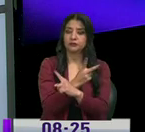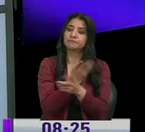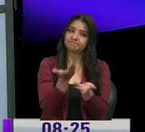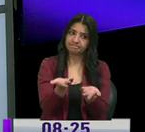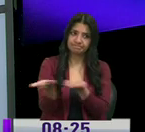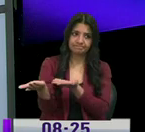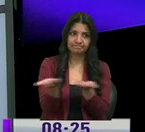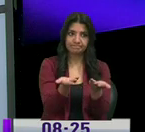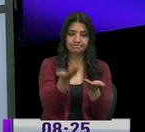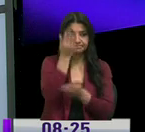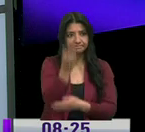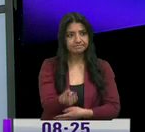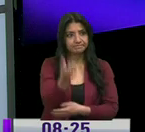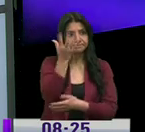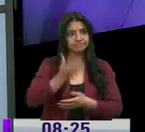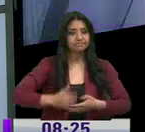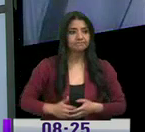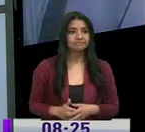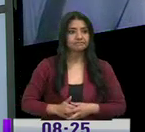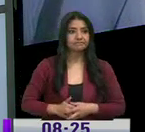adelante. Buenos días.